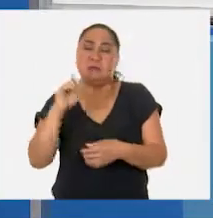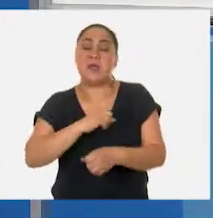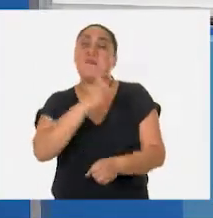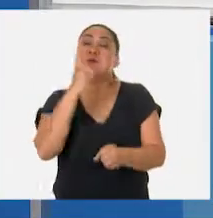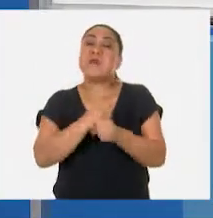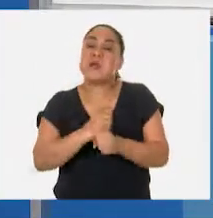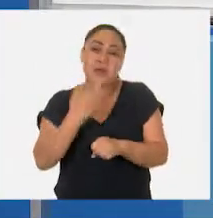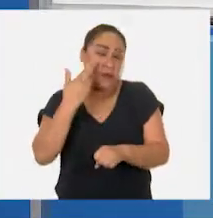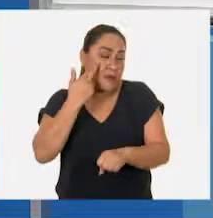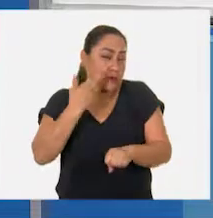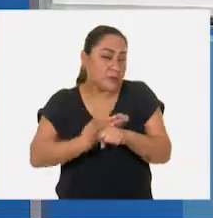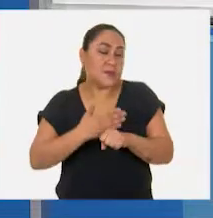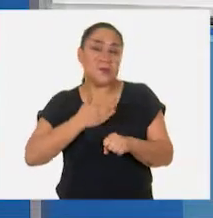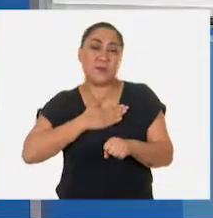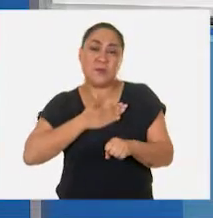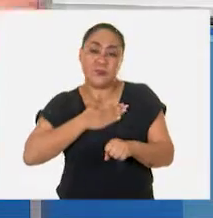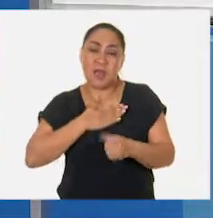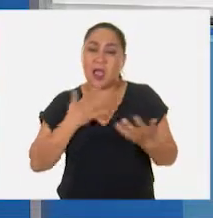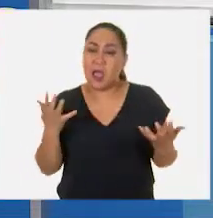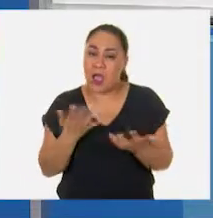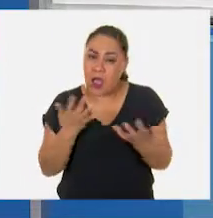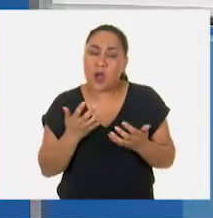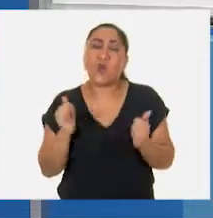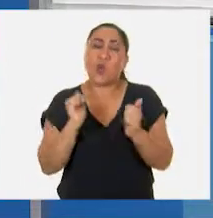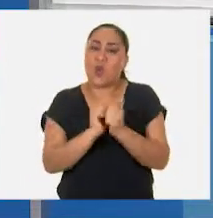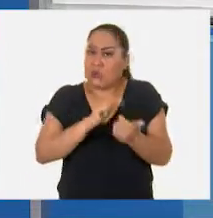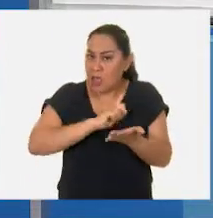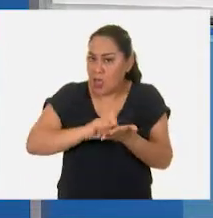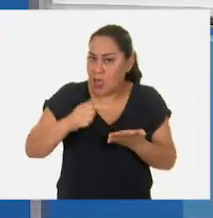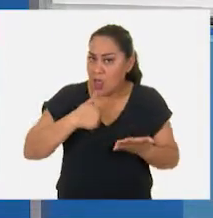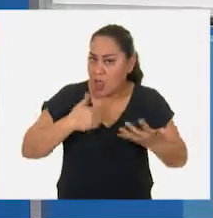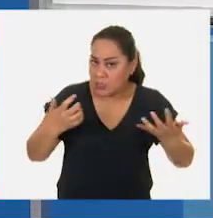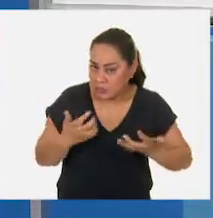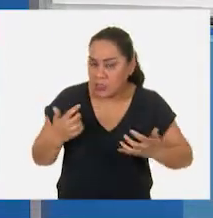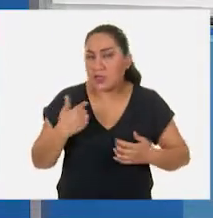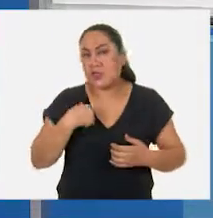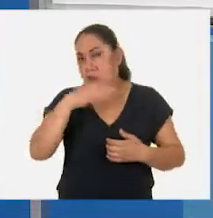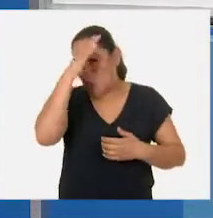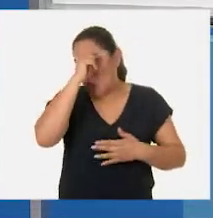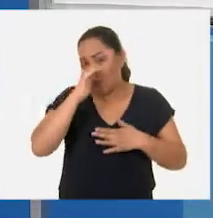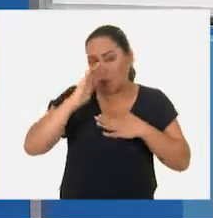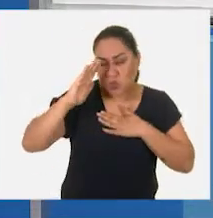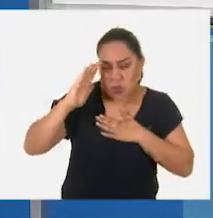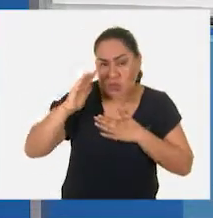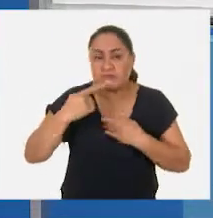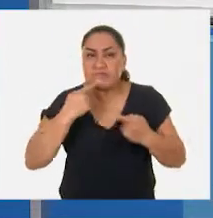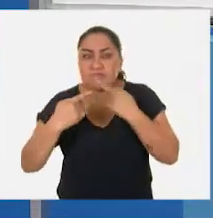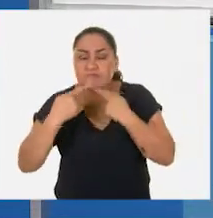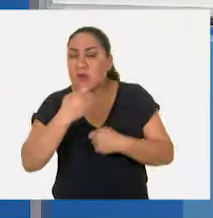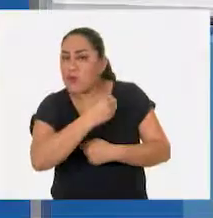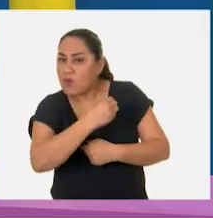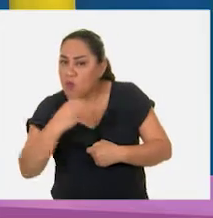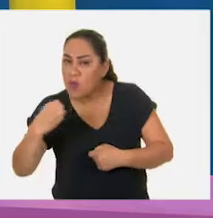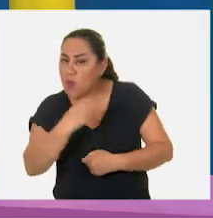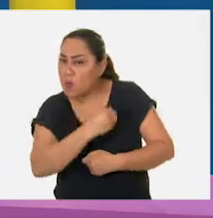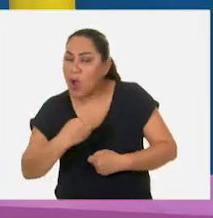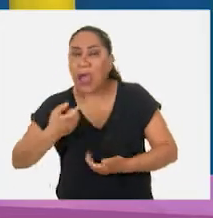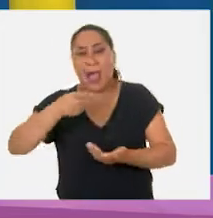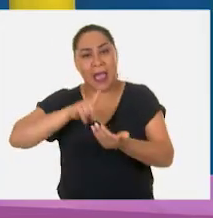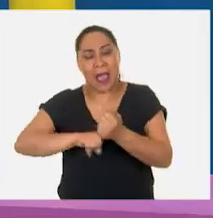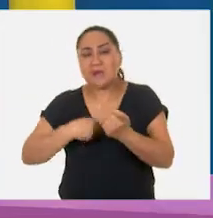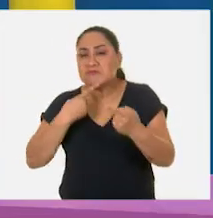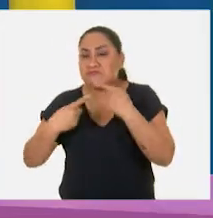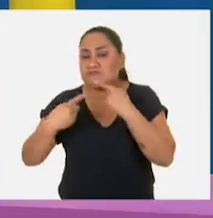y nosotras. Exactamente. Ejerciendo estos derechos, comprometiéndonos y organizándonos en nuestra comunidad.